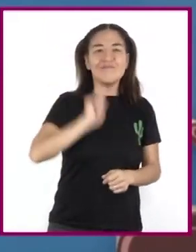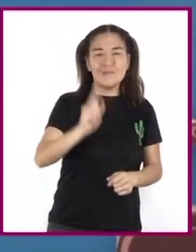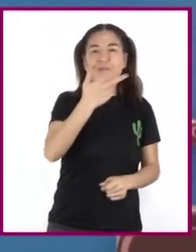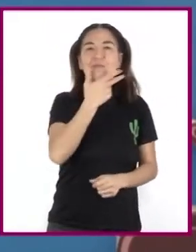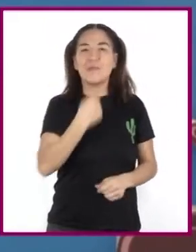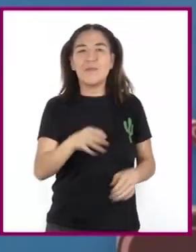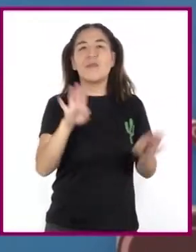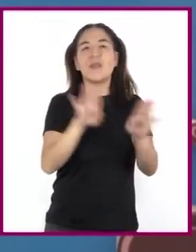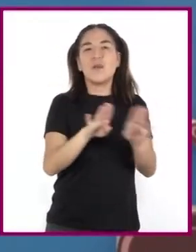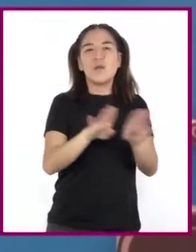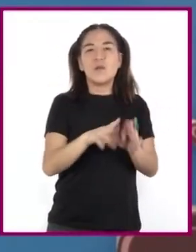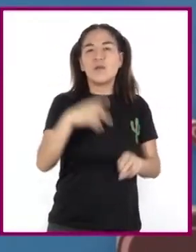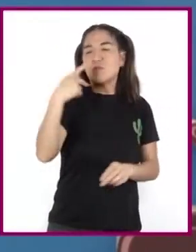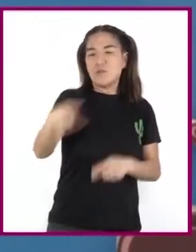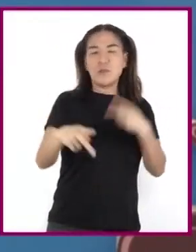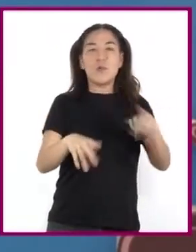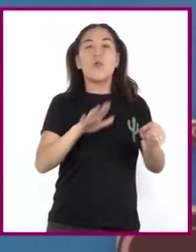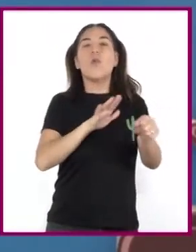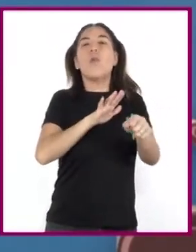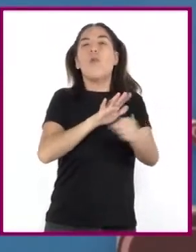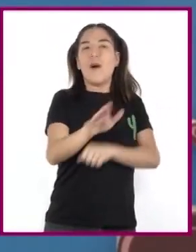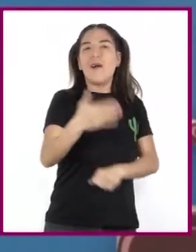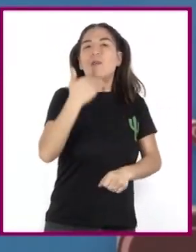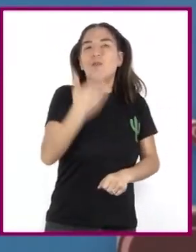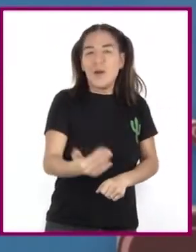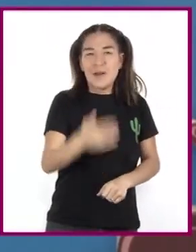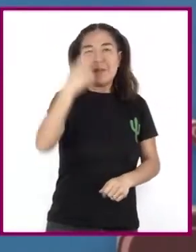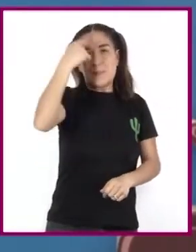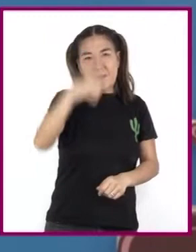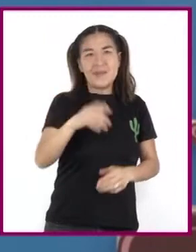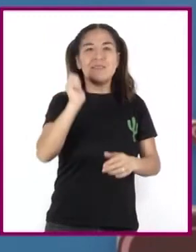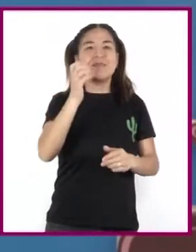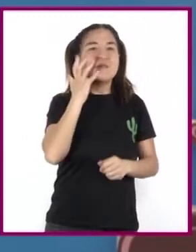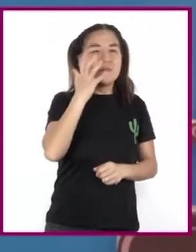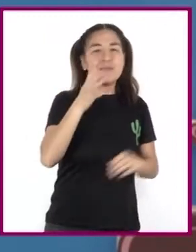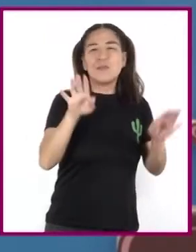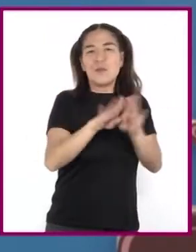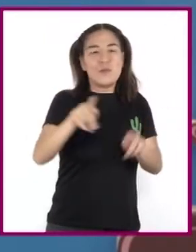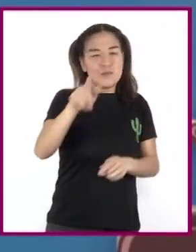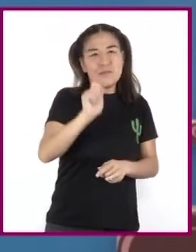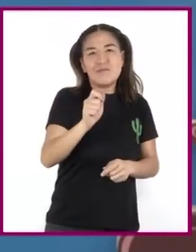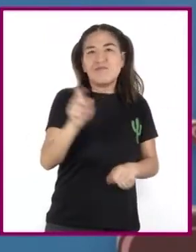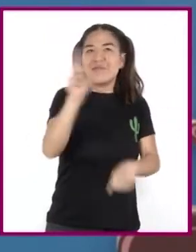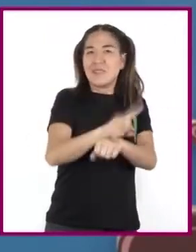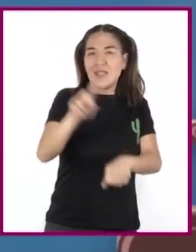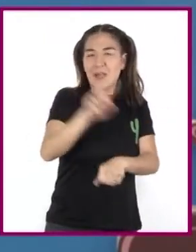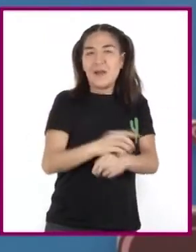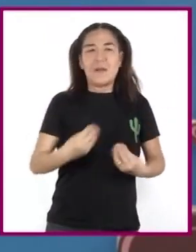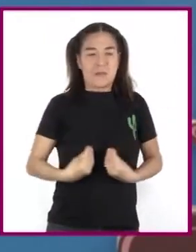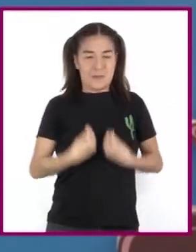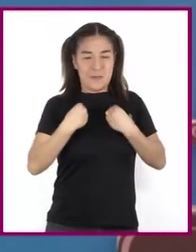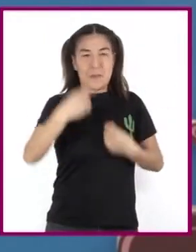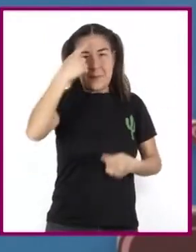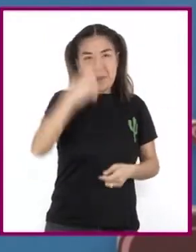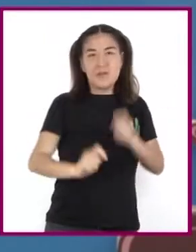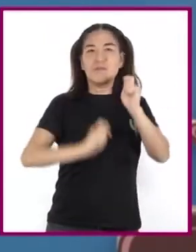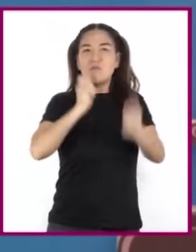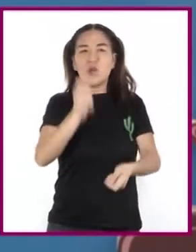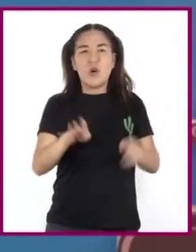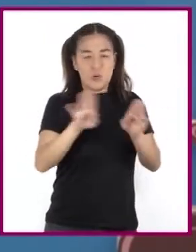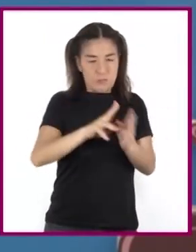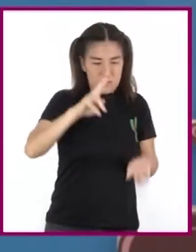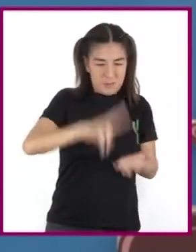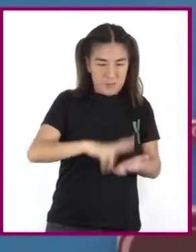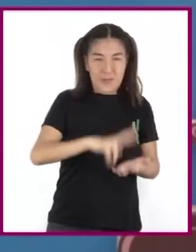hombres ciertos rasgos, cualidades y roles de género a partir de la forma como se interpretan y valoran